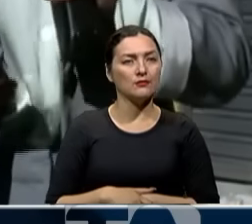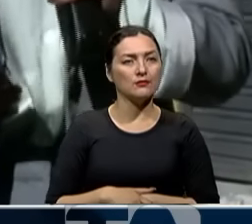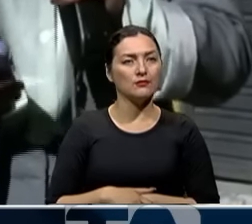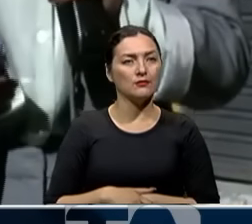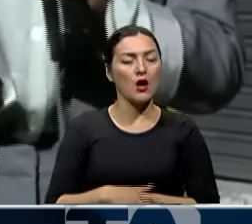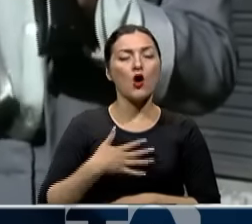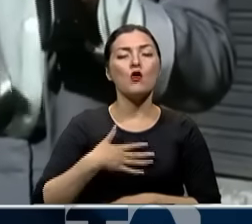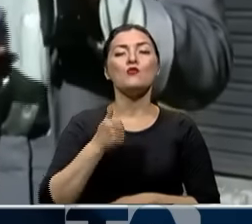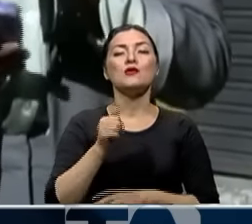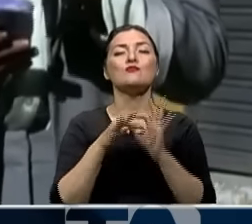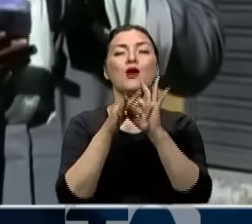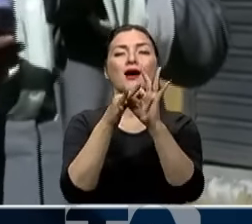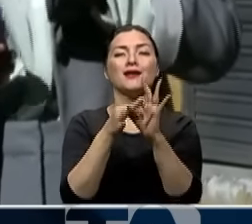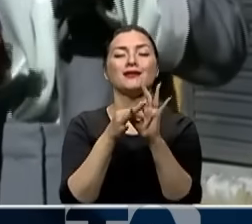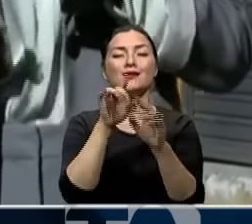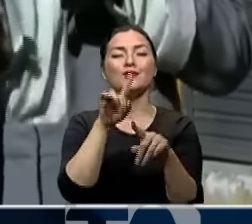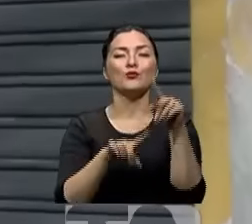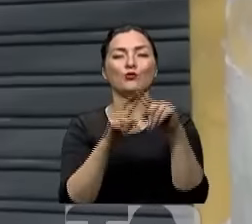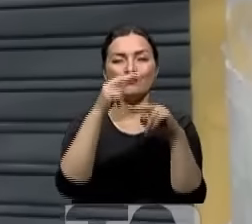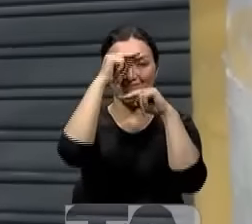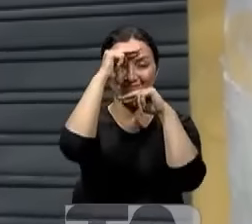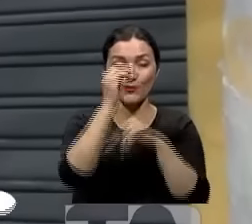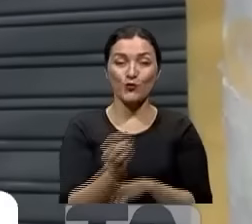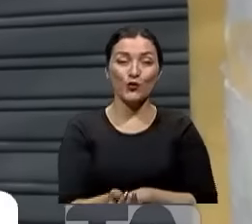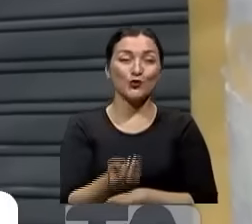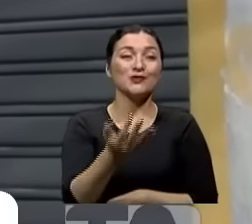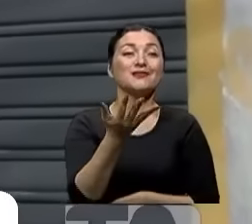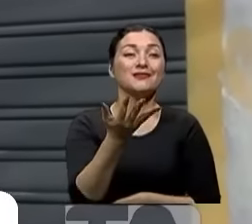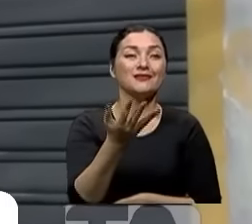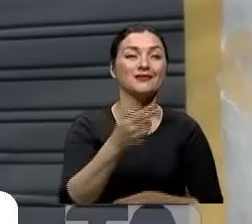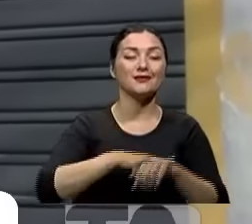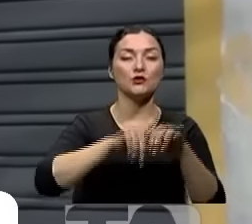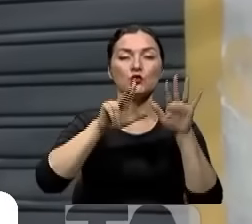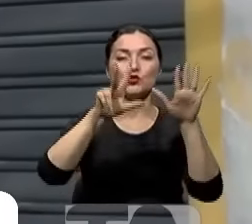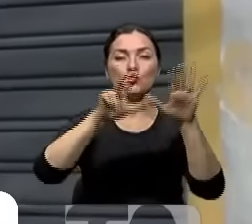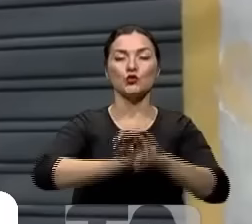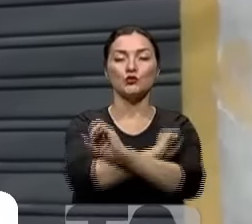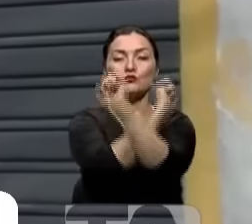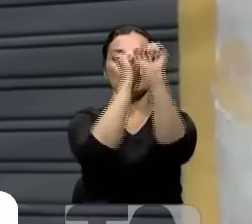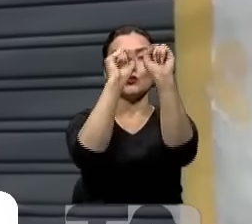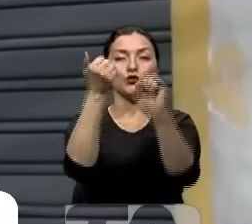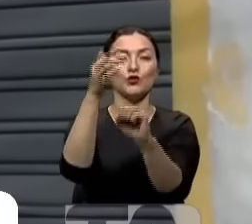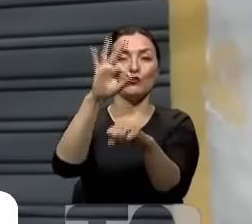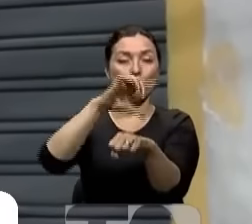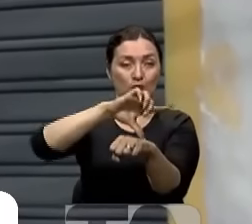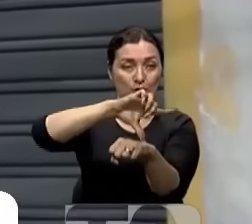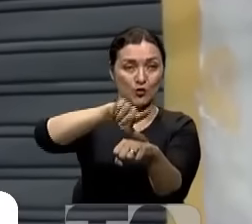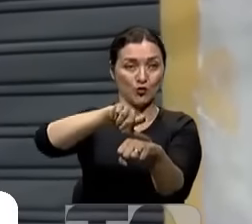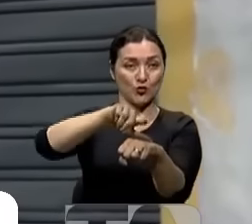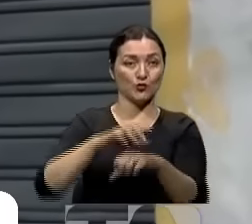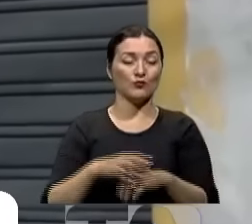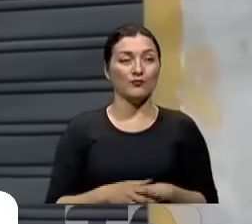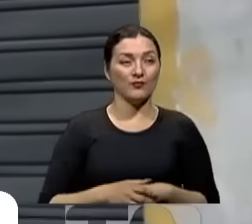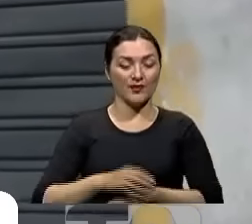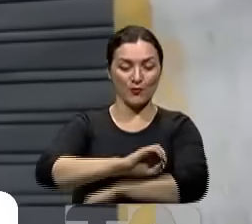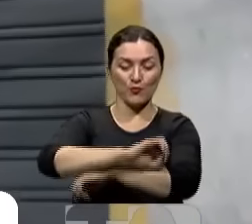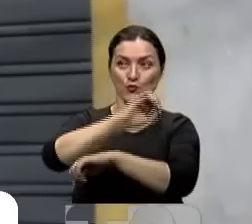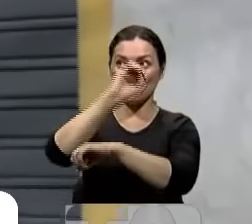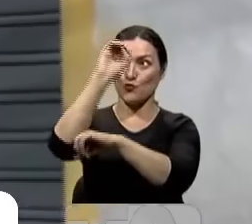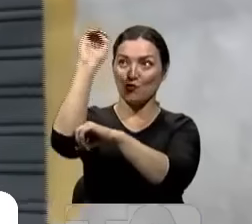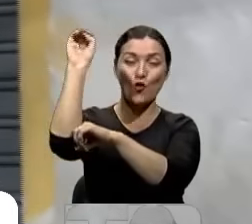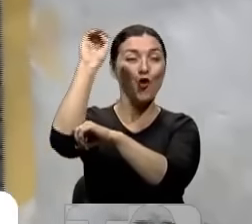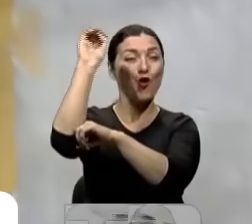¿Qué tal, compañeras en estudios, amigos televidentes? ¿Cómo están? Muy buenos días, 8:19 a.m. Como ven, por acá ya salió el sol, el clima se